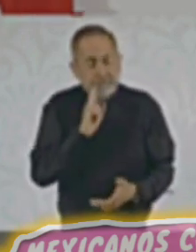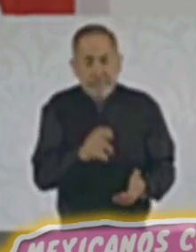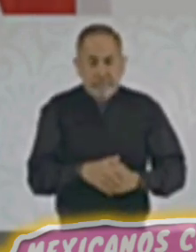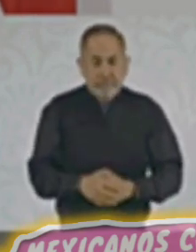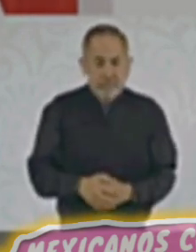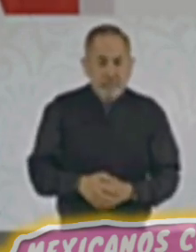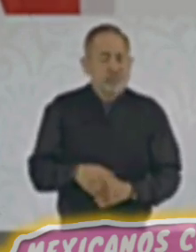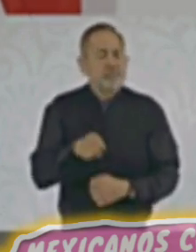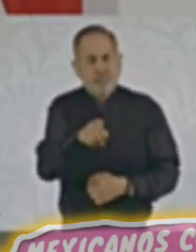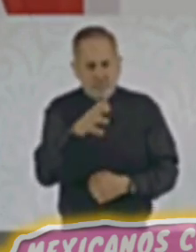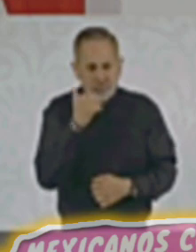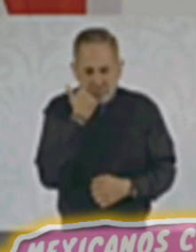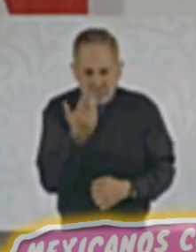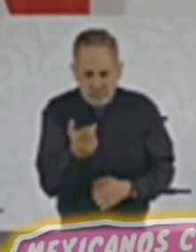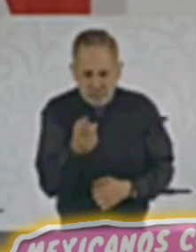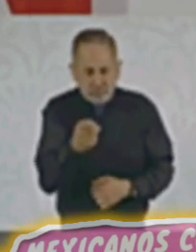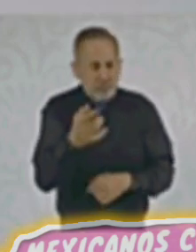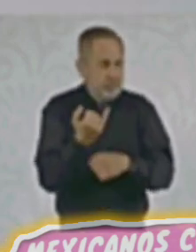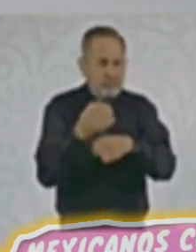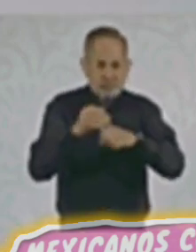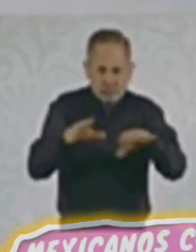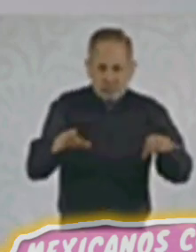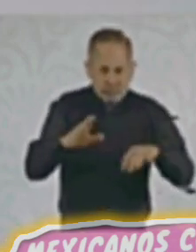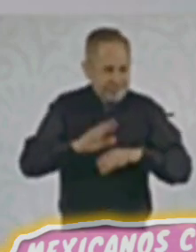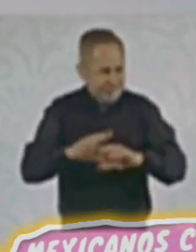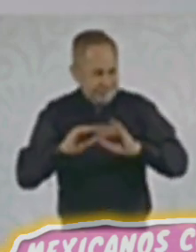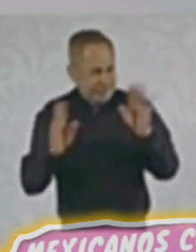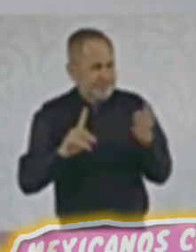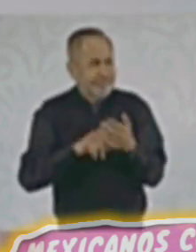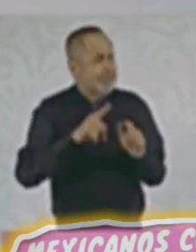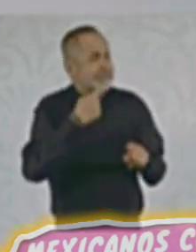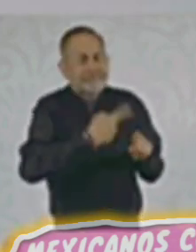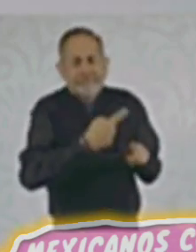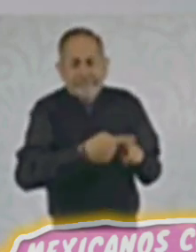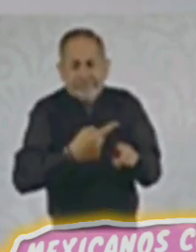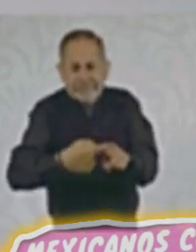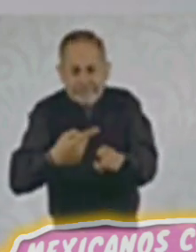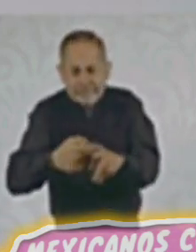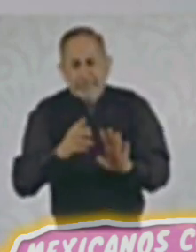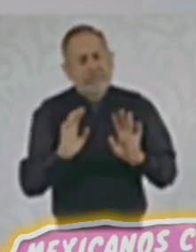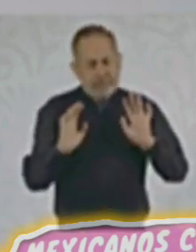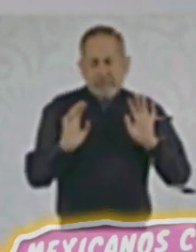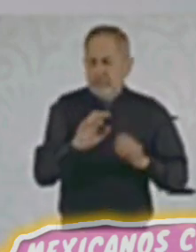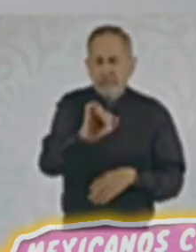si quieren que se informe claramente, pero